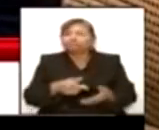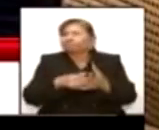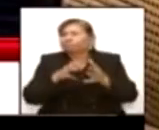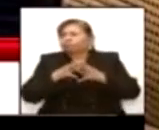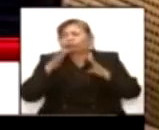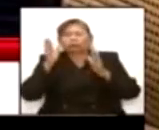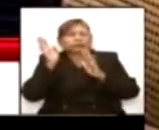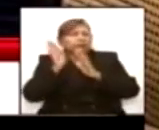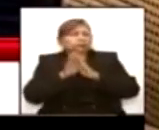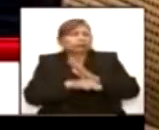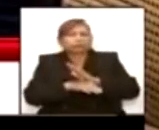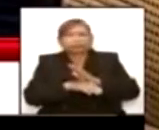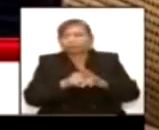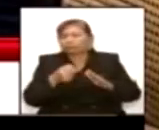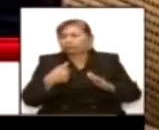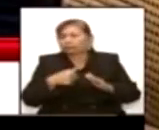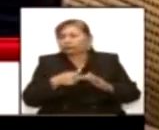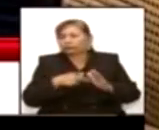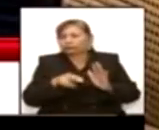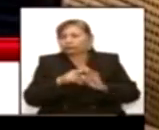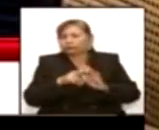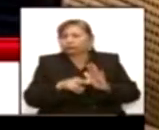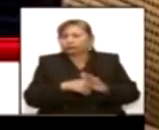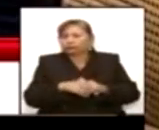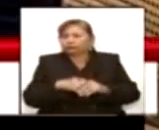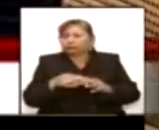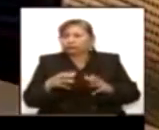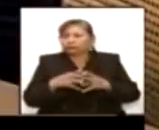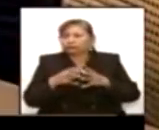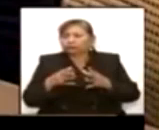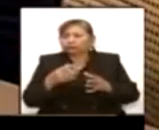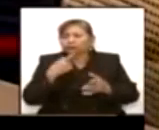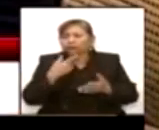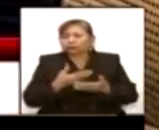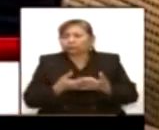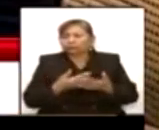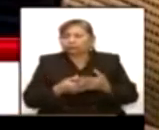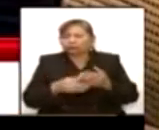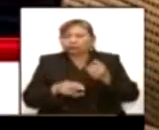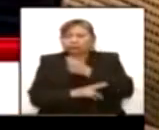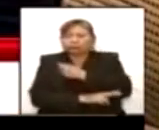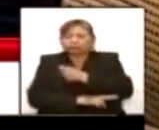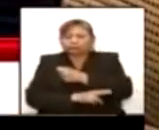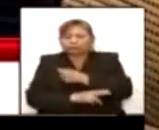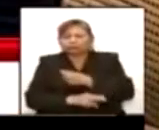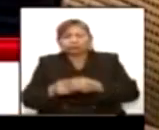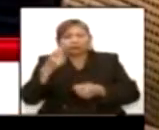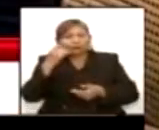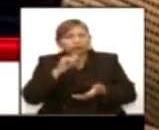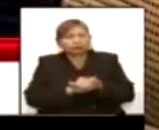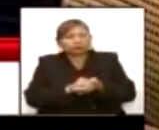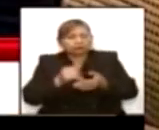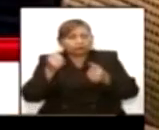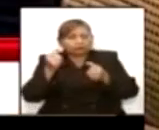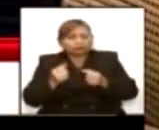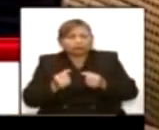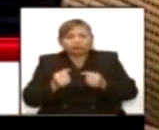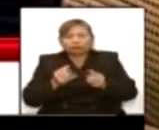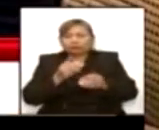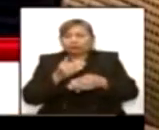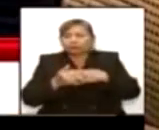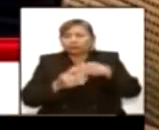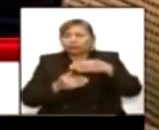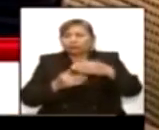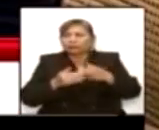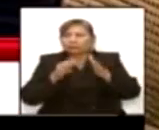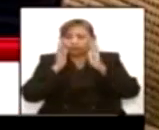excedió los límites de lo establecido en la normativa vigente, contenida en la Guía Técnica Nacional para la estandarización del procedimiento